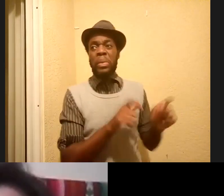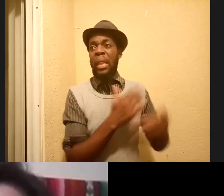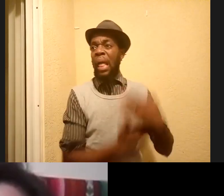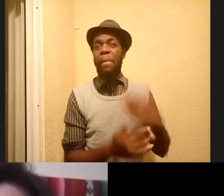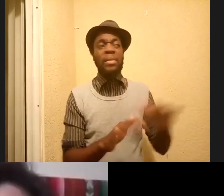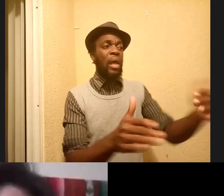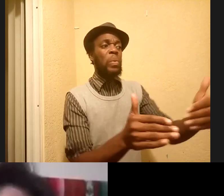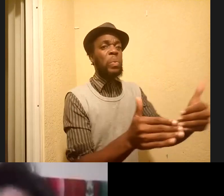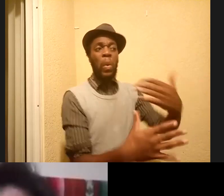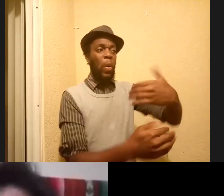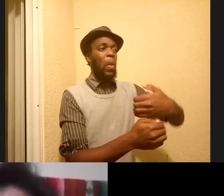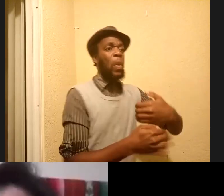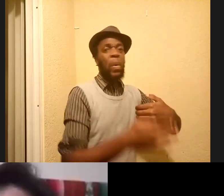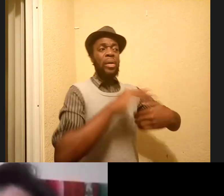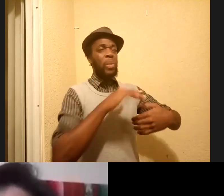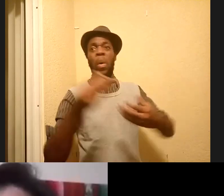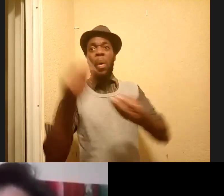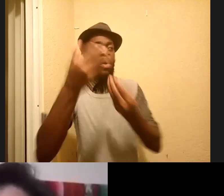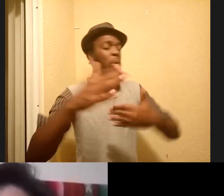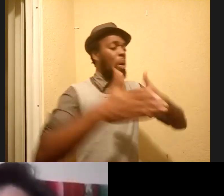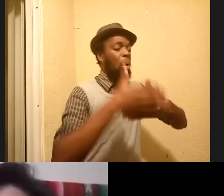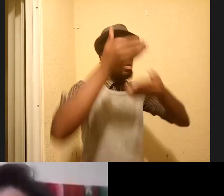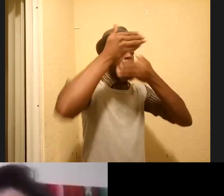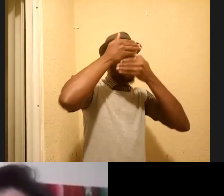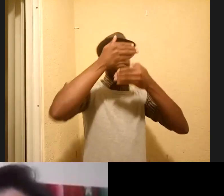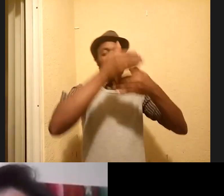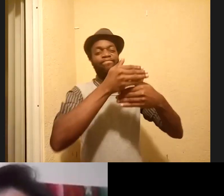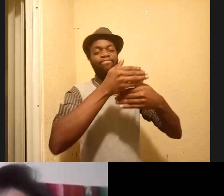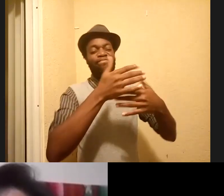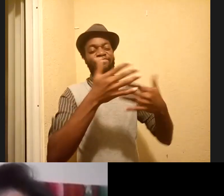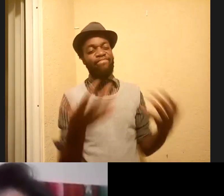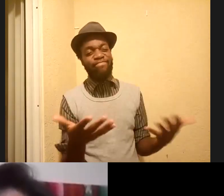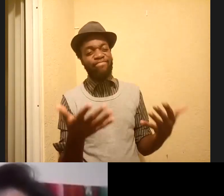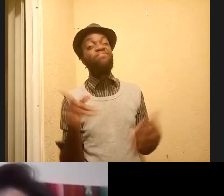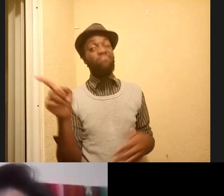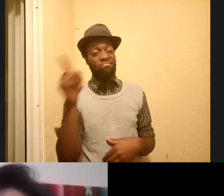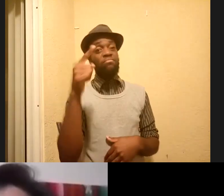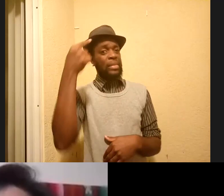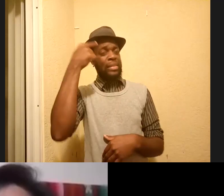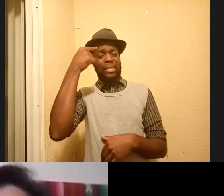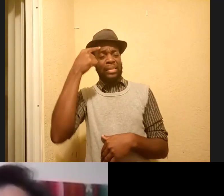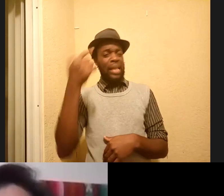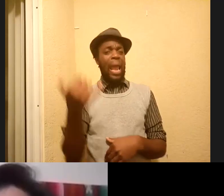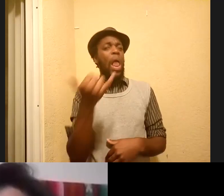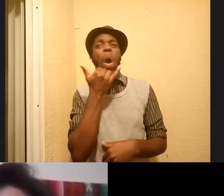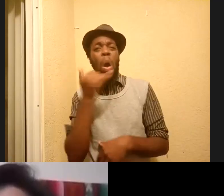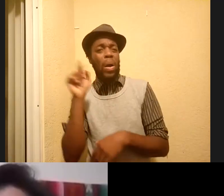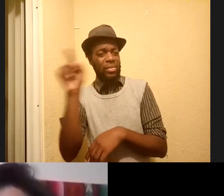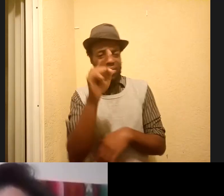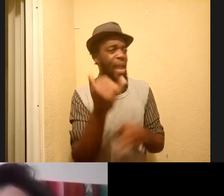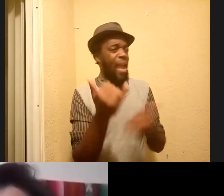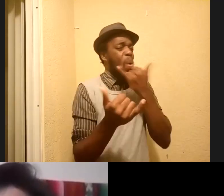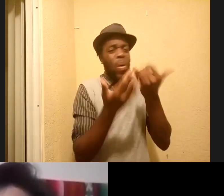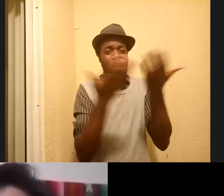las personas con discapacidad, lo que lleva a tener ideas totalmente erróneas, que es importante